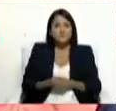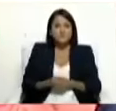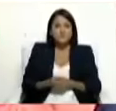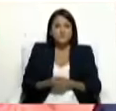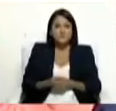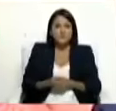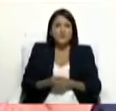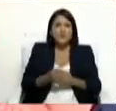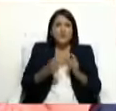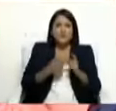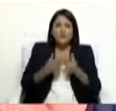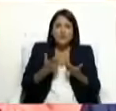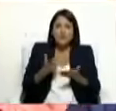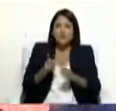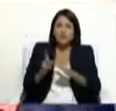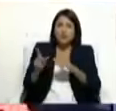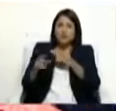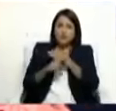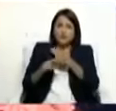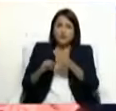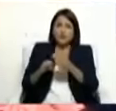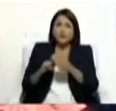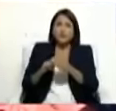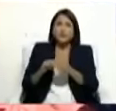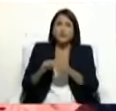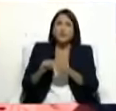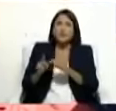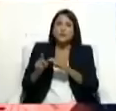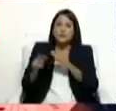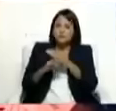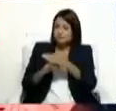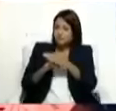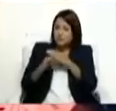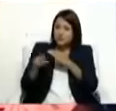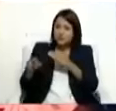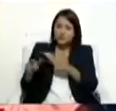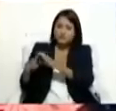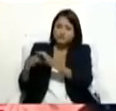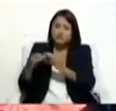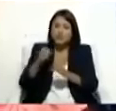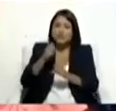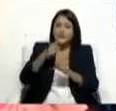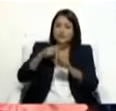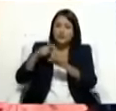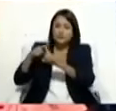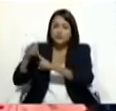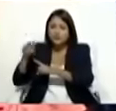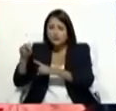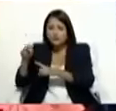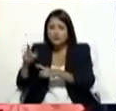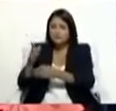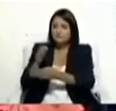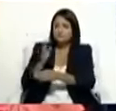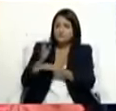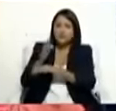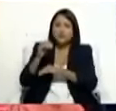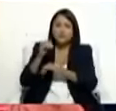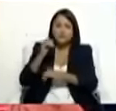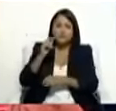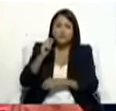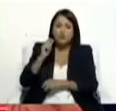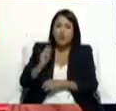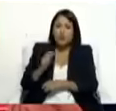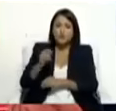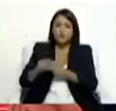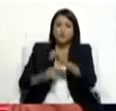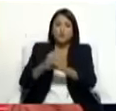el gobierno de la República Cooperativa de Guyana, filial del ExxonMobil, va a una corte extranjera, va a